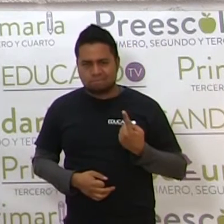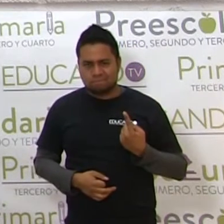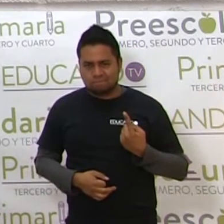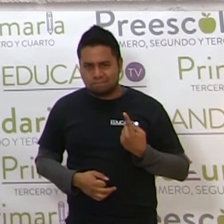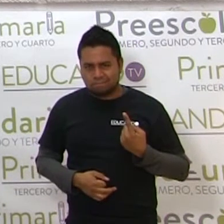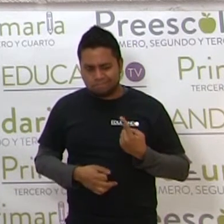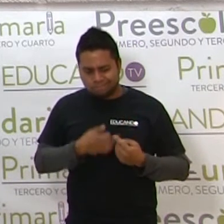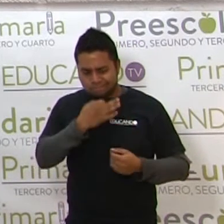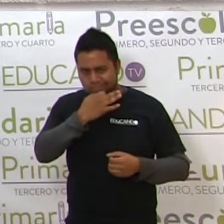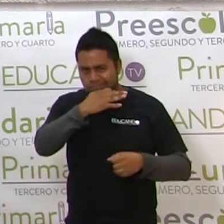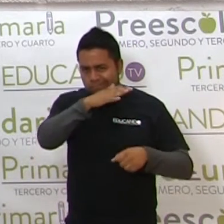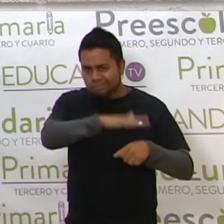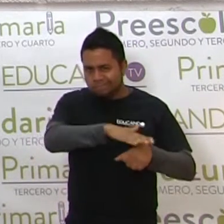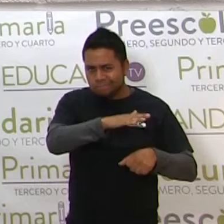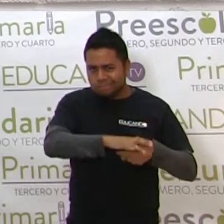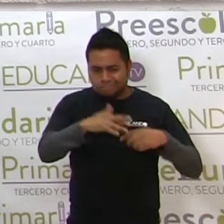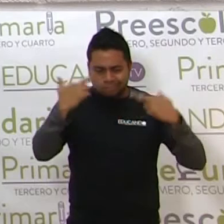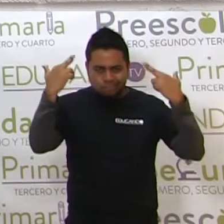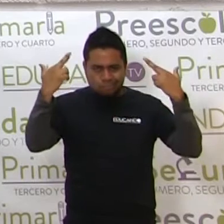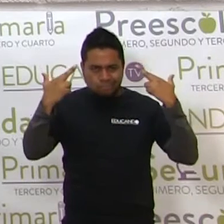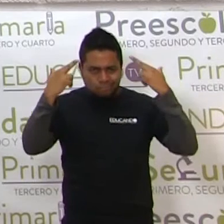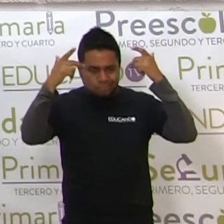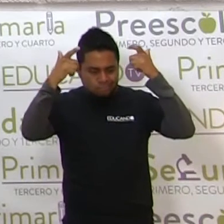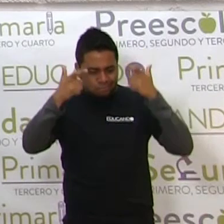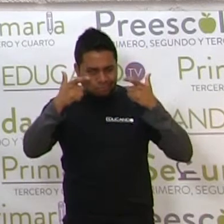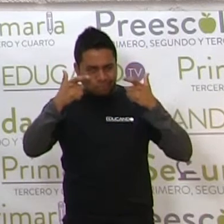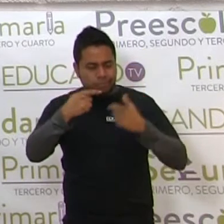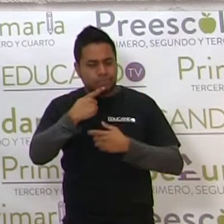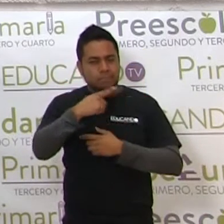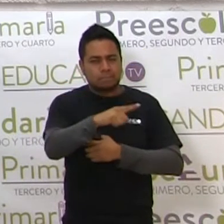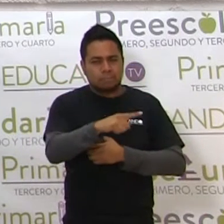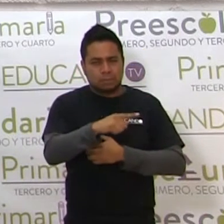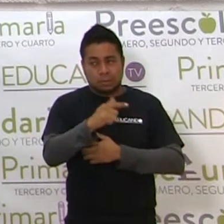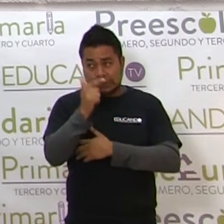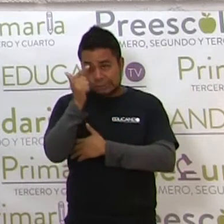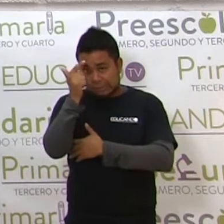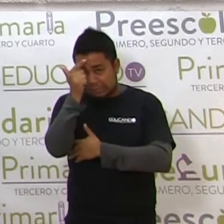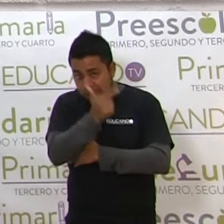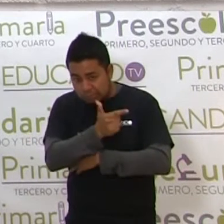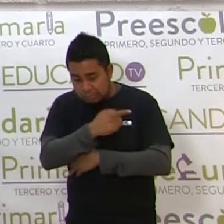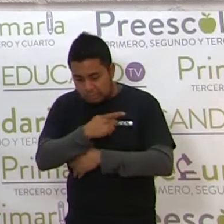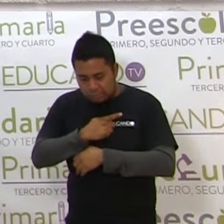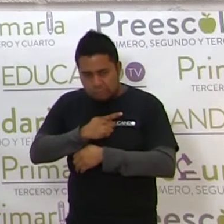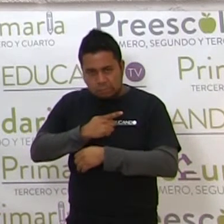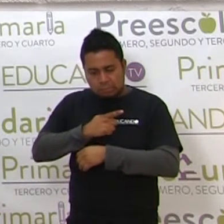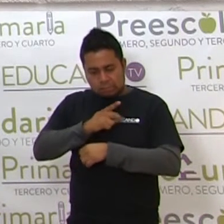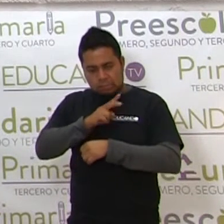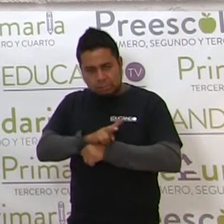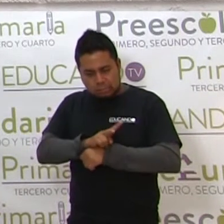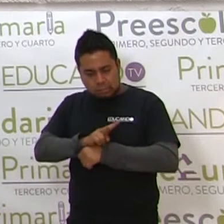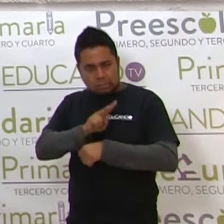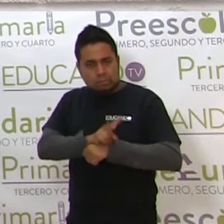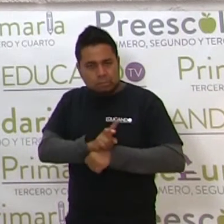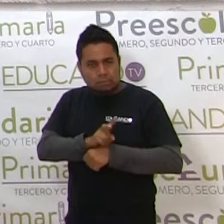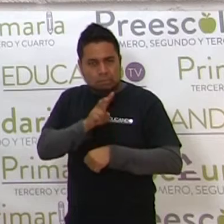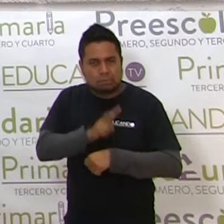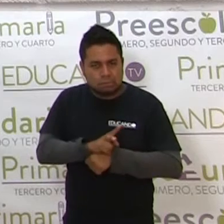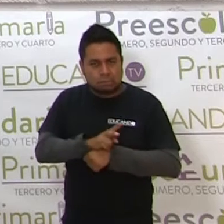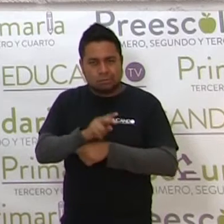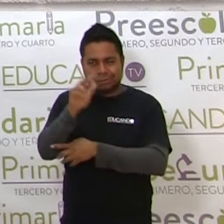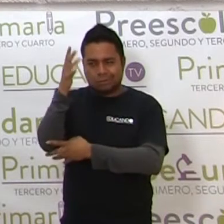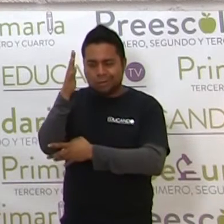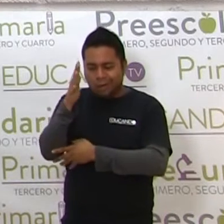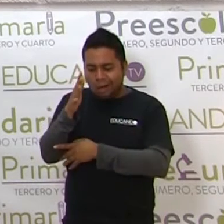rey y entonces él ordenó que cada noche se hiciera Guardia vigilando debajo del